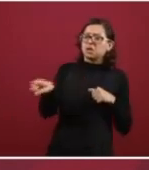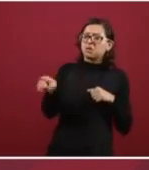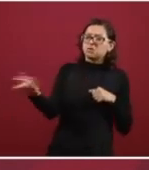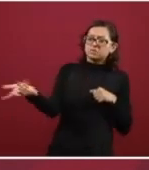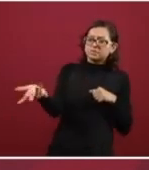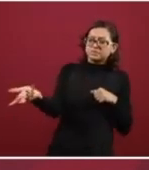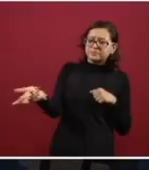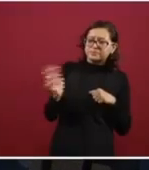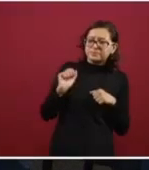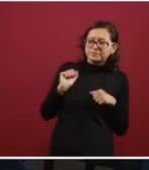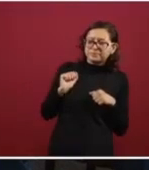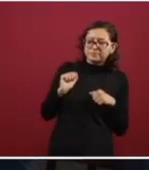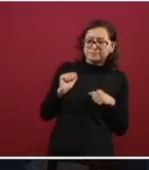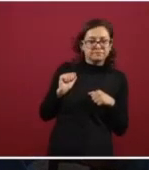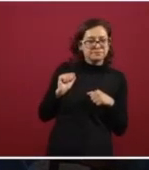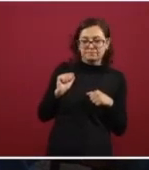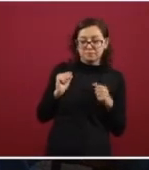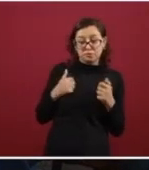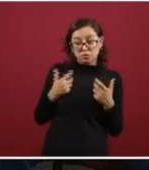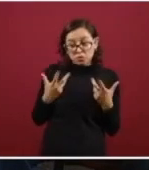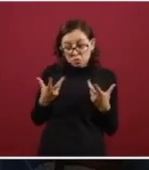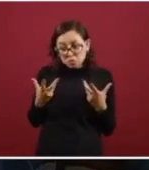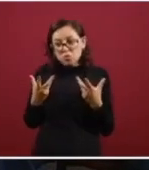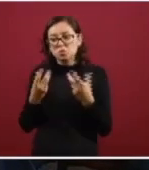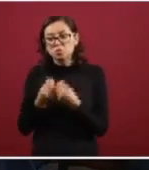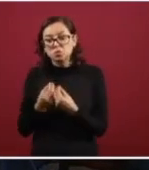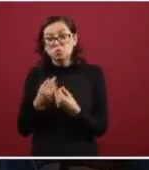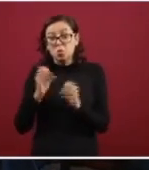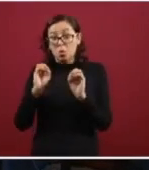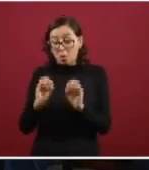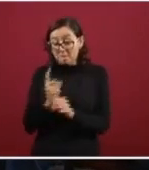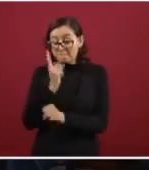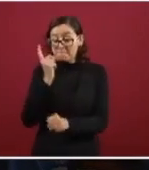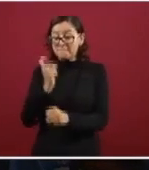que se llegue primero